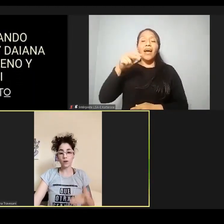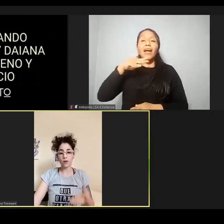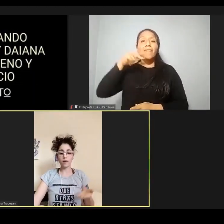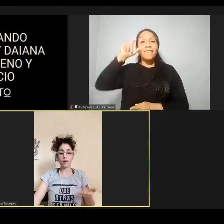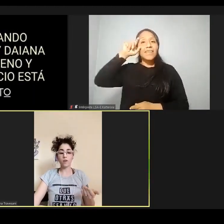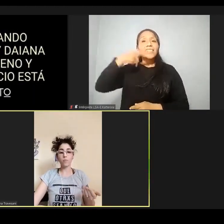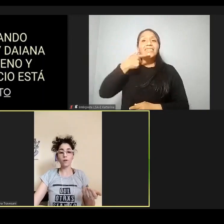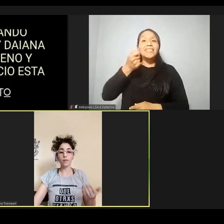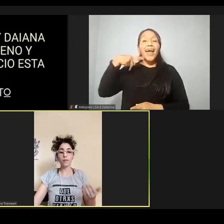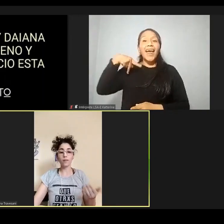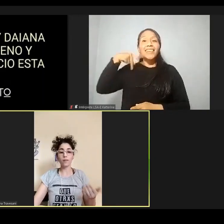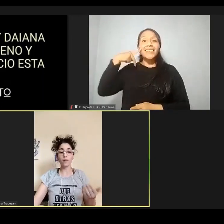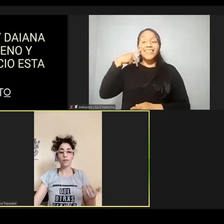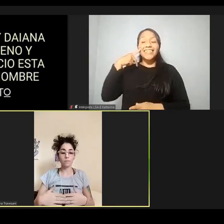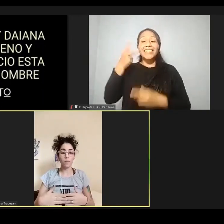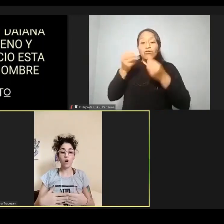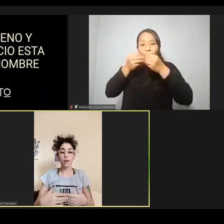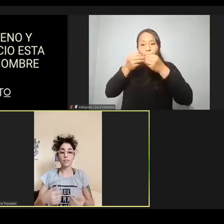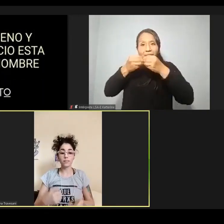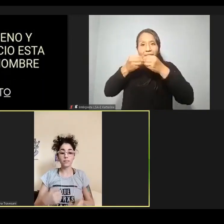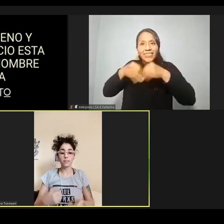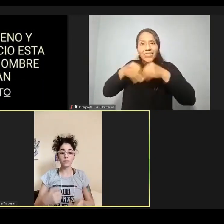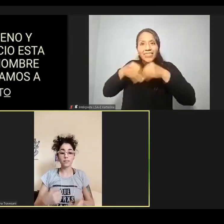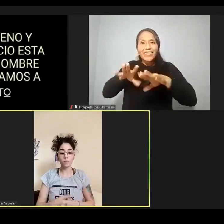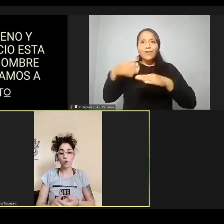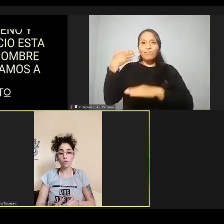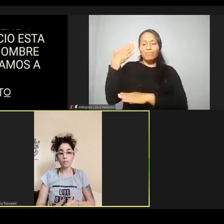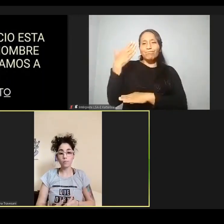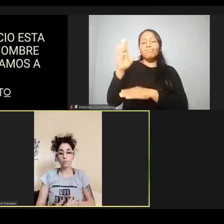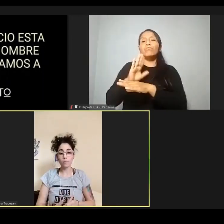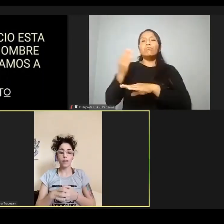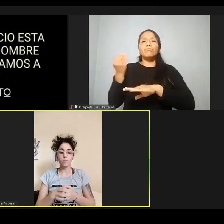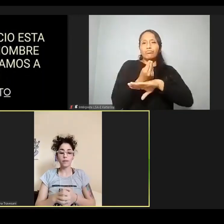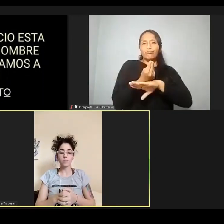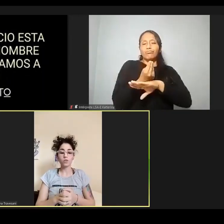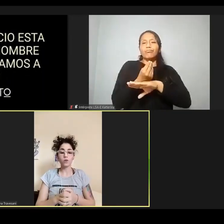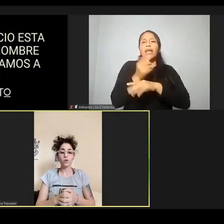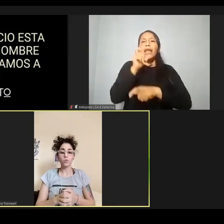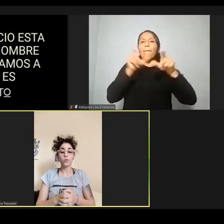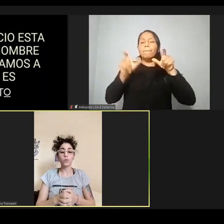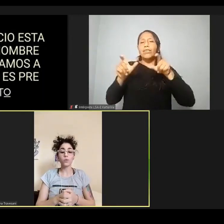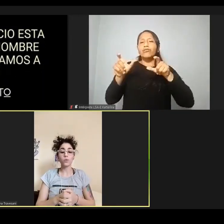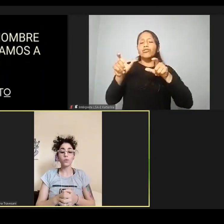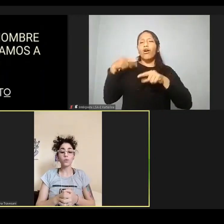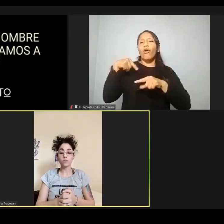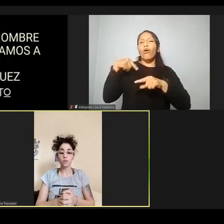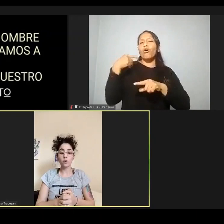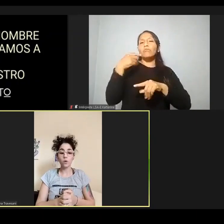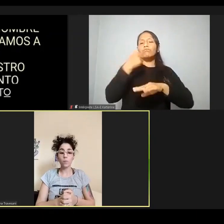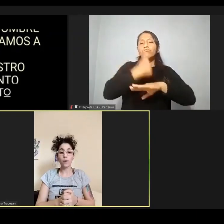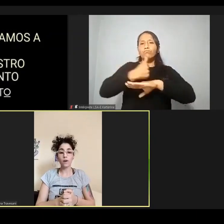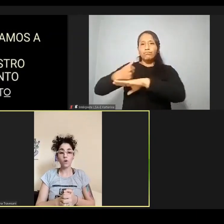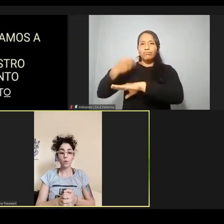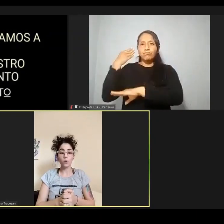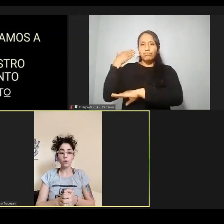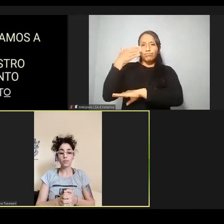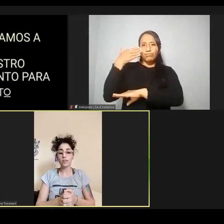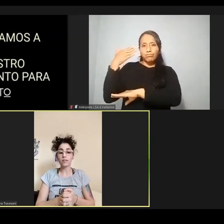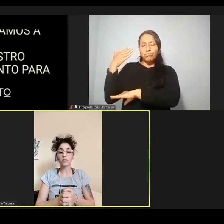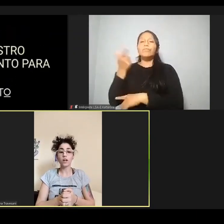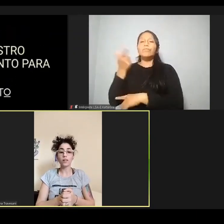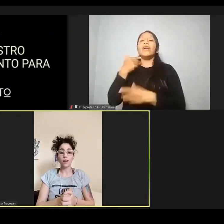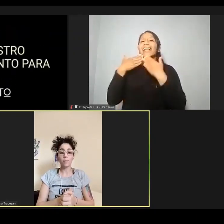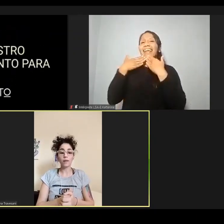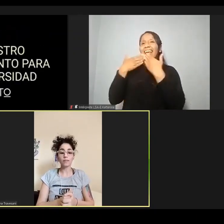esta jornada en nombre de quienes vamos a disertar hoy. Expreso nuestro agradecimiento para con la